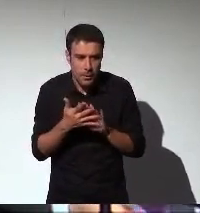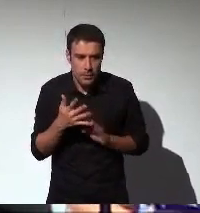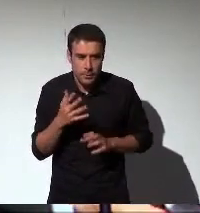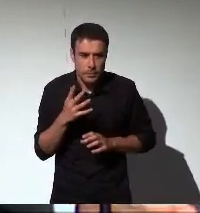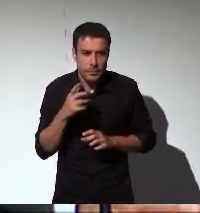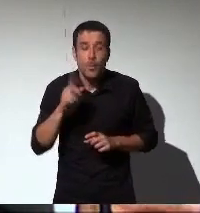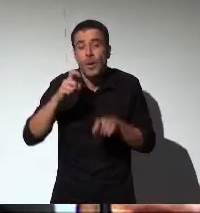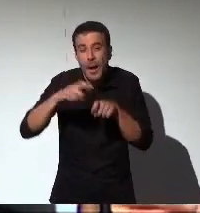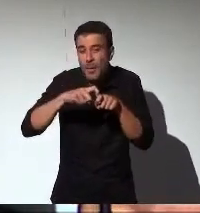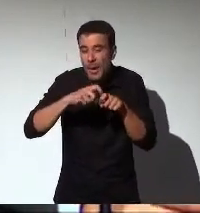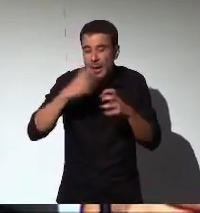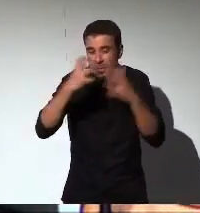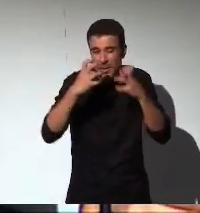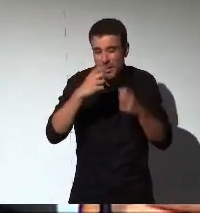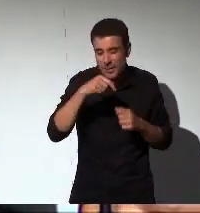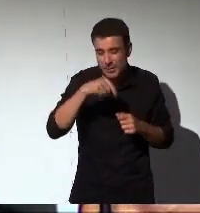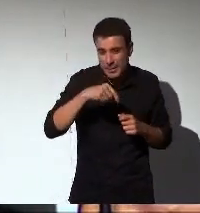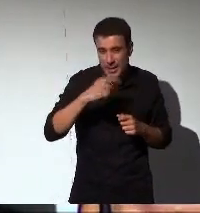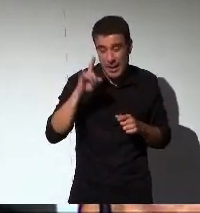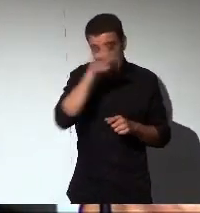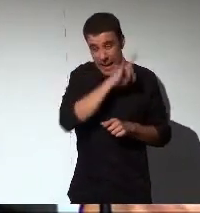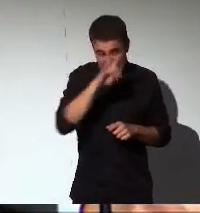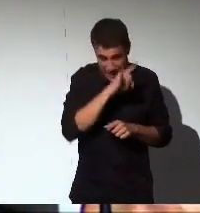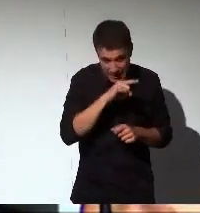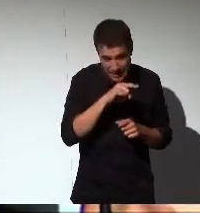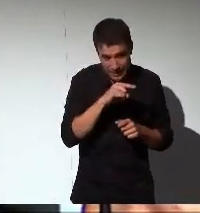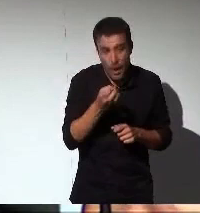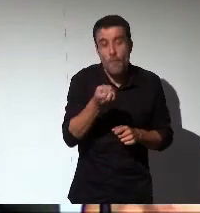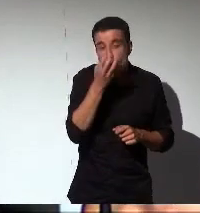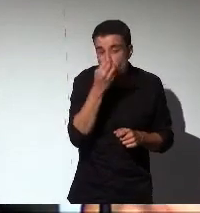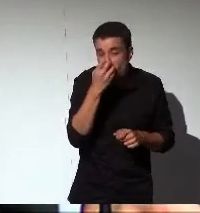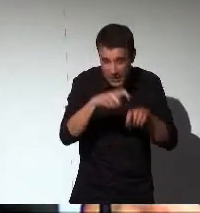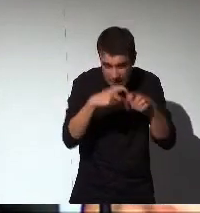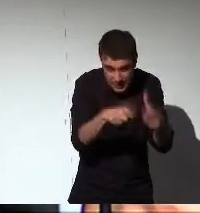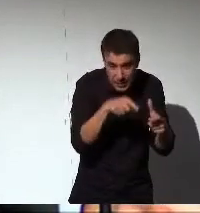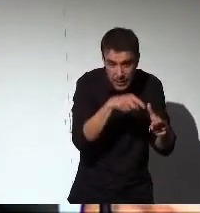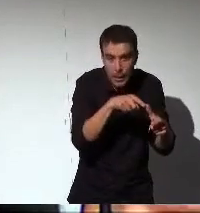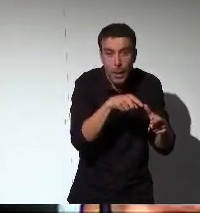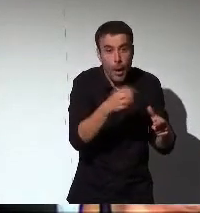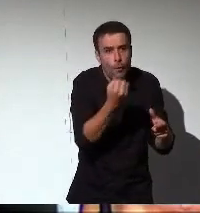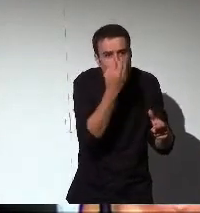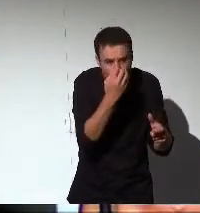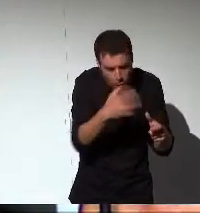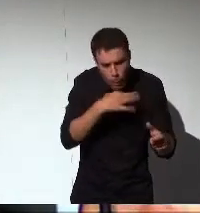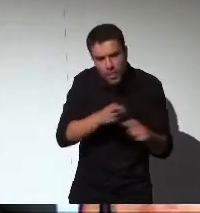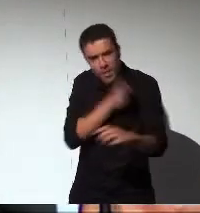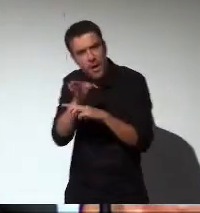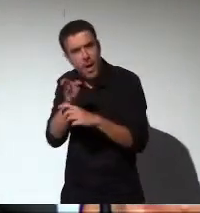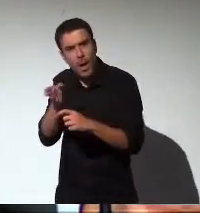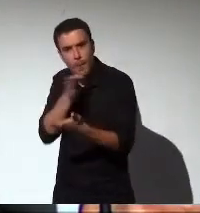que tenemos en Canarias. Pero ellos no pueden salir a un medio de comunicación a hacer declaraciones.